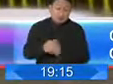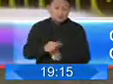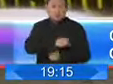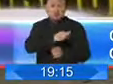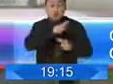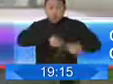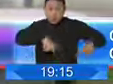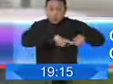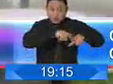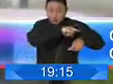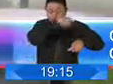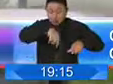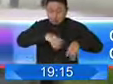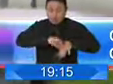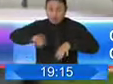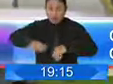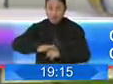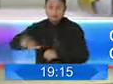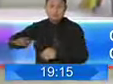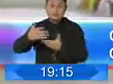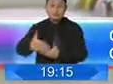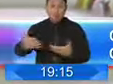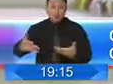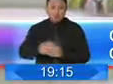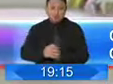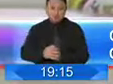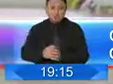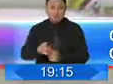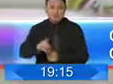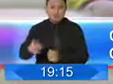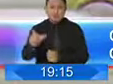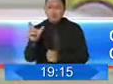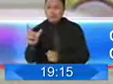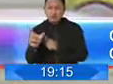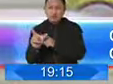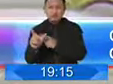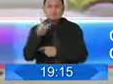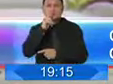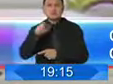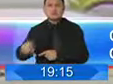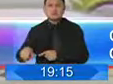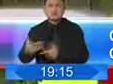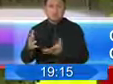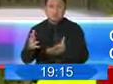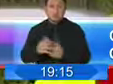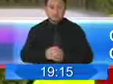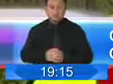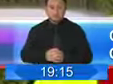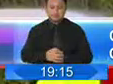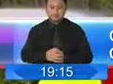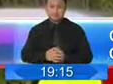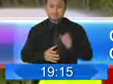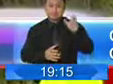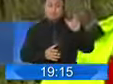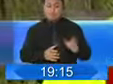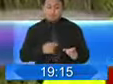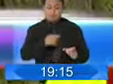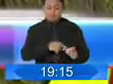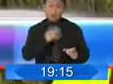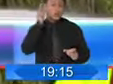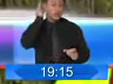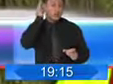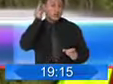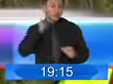otro sitio. Entre las pertenencias de la víctima, no había ningún papel para saber de quién se trataba. La persona no, de sexo femenino